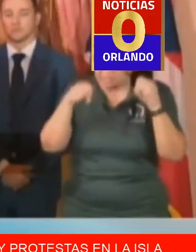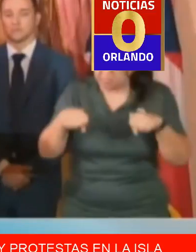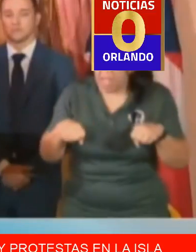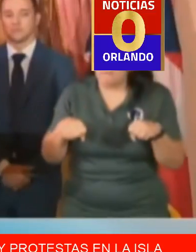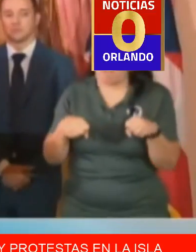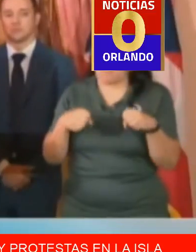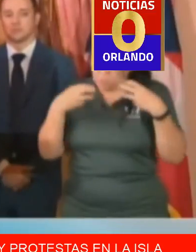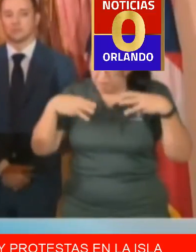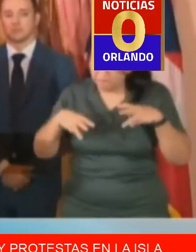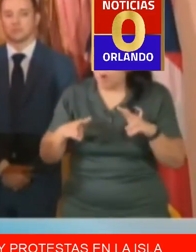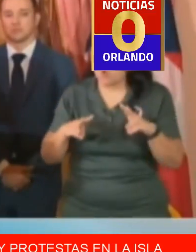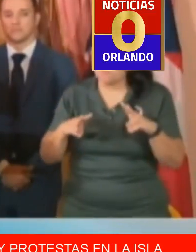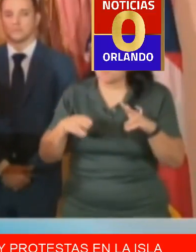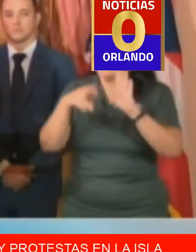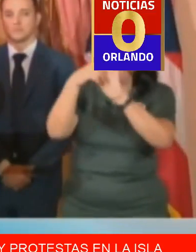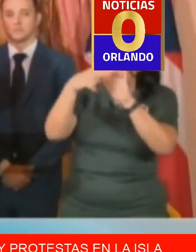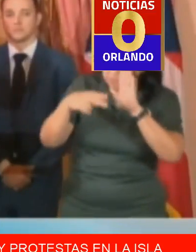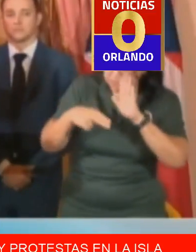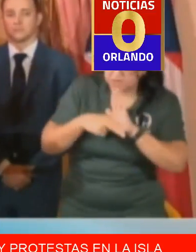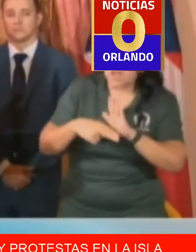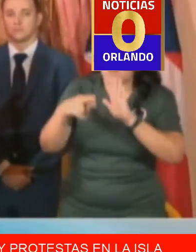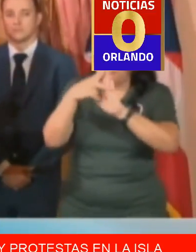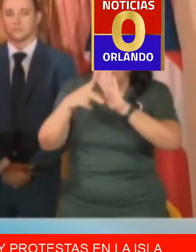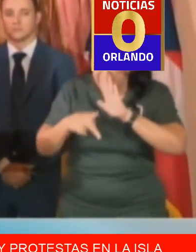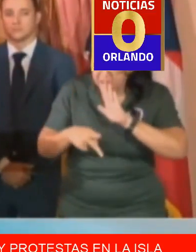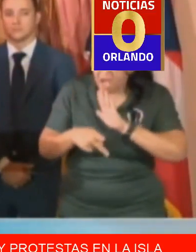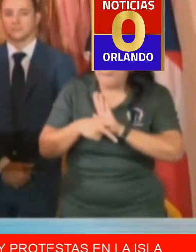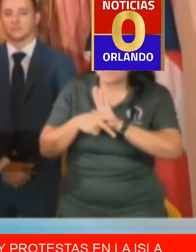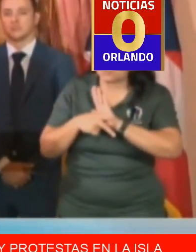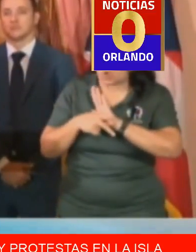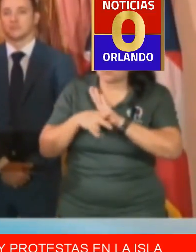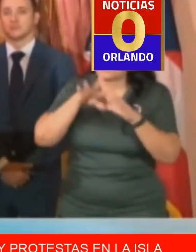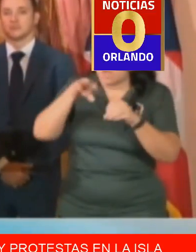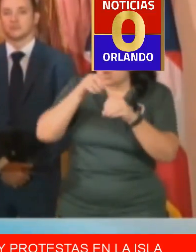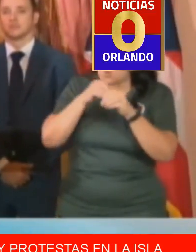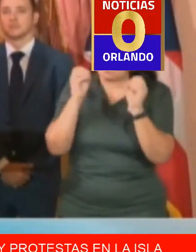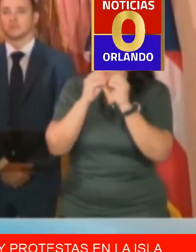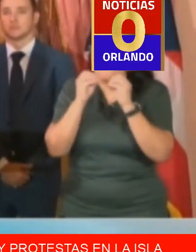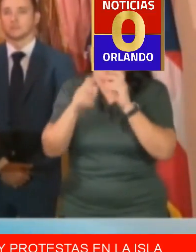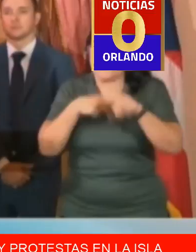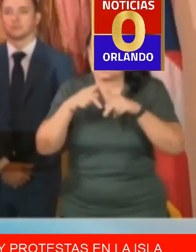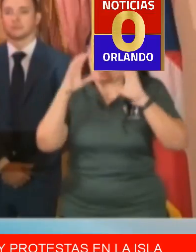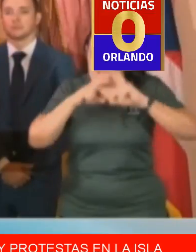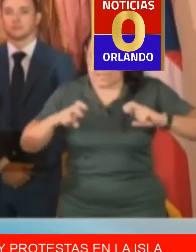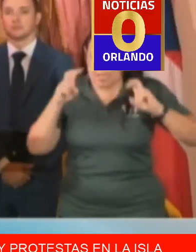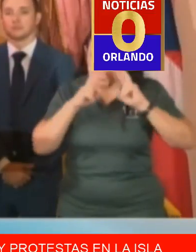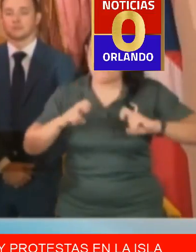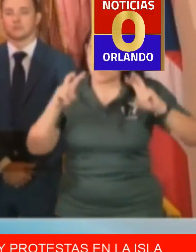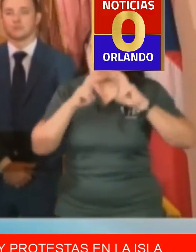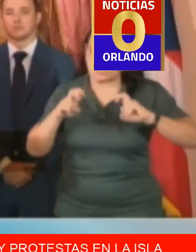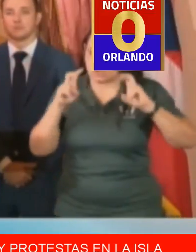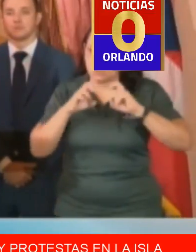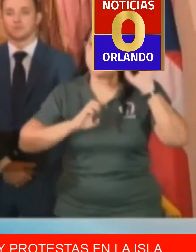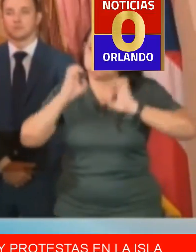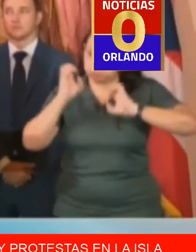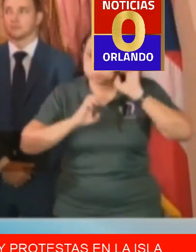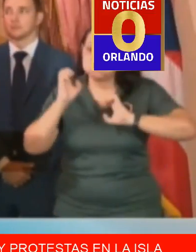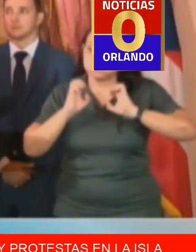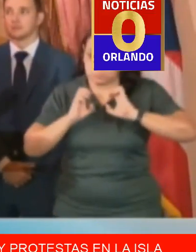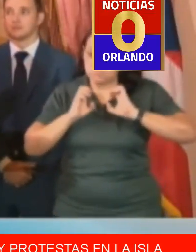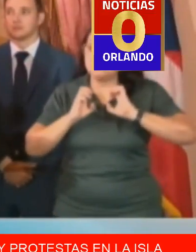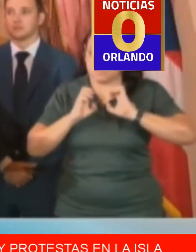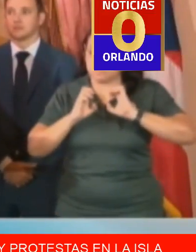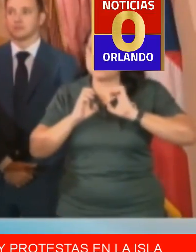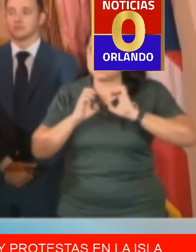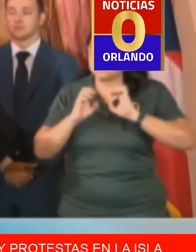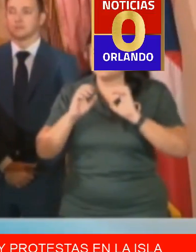estableciendo unos parámetros, incluyendo más personas en esa evaluación, y la confrontamos colaborando con otras entidades. Yo